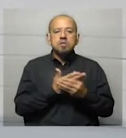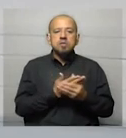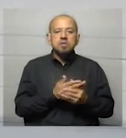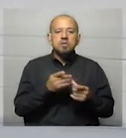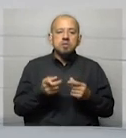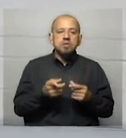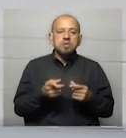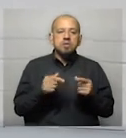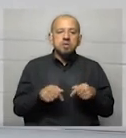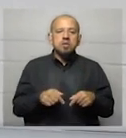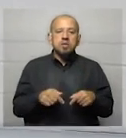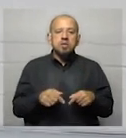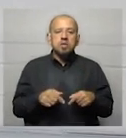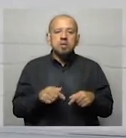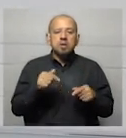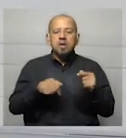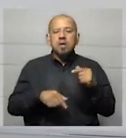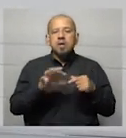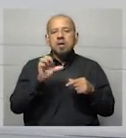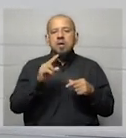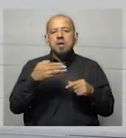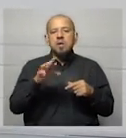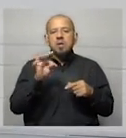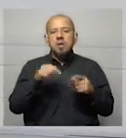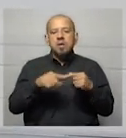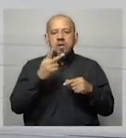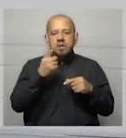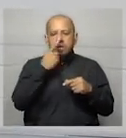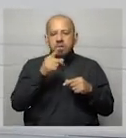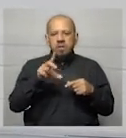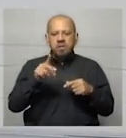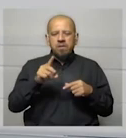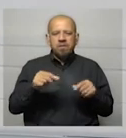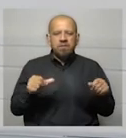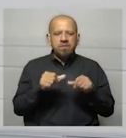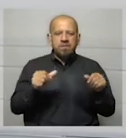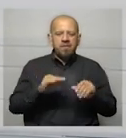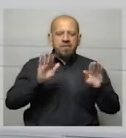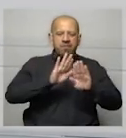fue acá justo abajo en el subte. En 2012 hicimos